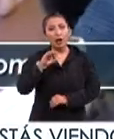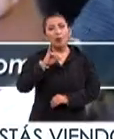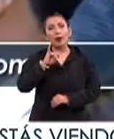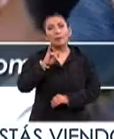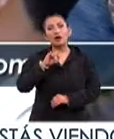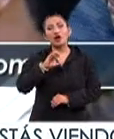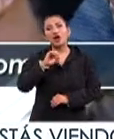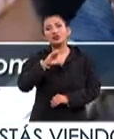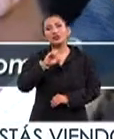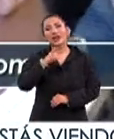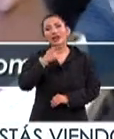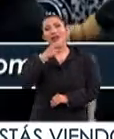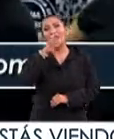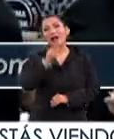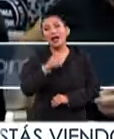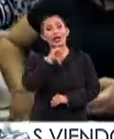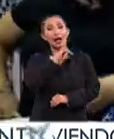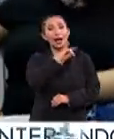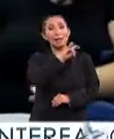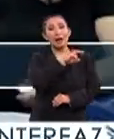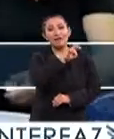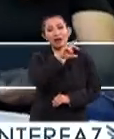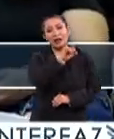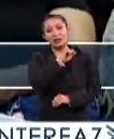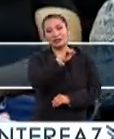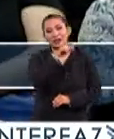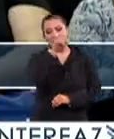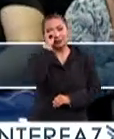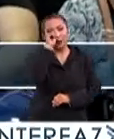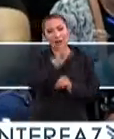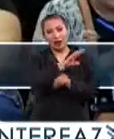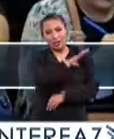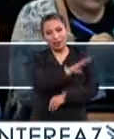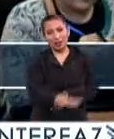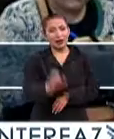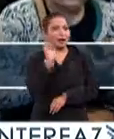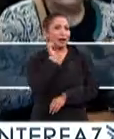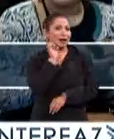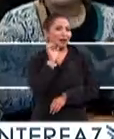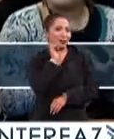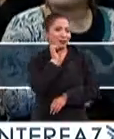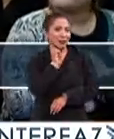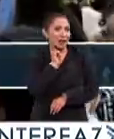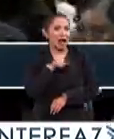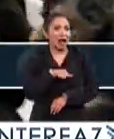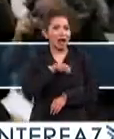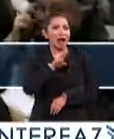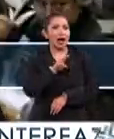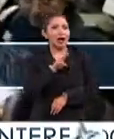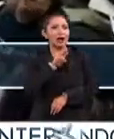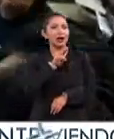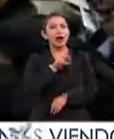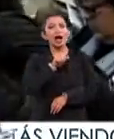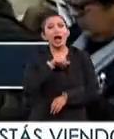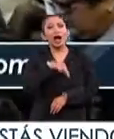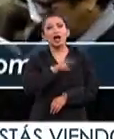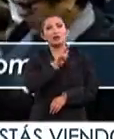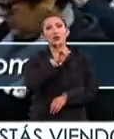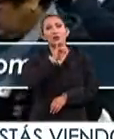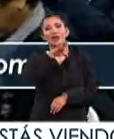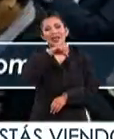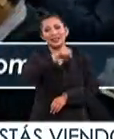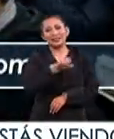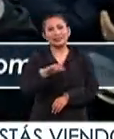Manuel Osegueda Hernández, y por Jaime Valls Esponda, secretario general ejecutivo de la Asociación Nacional de Universidades